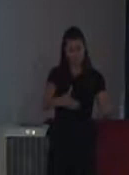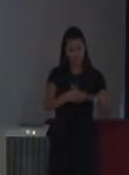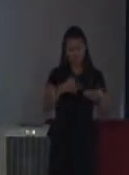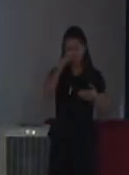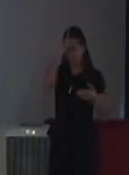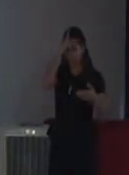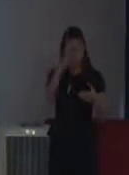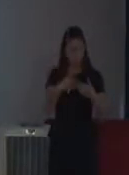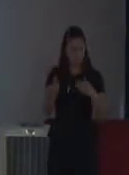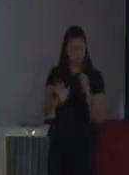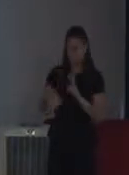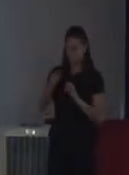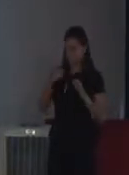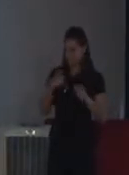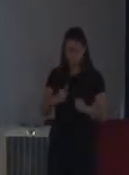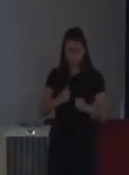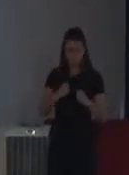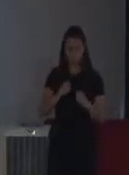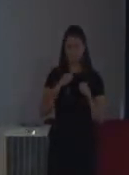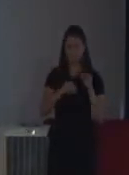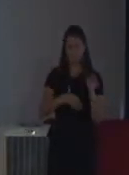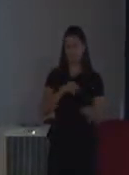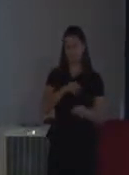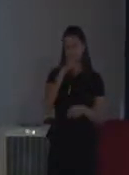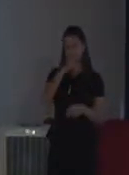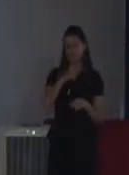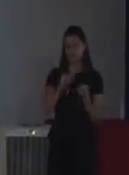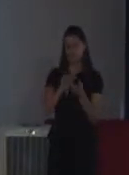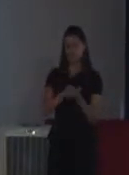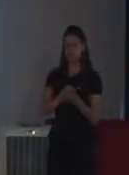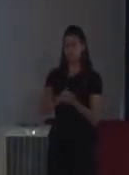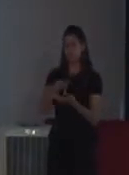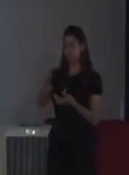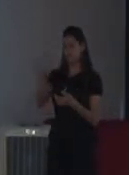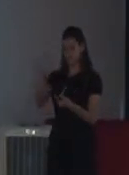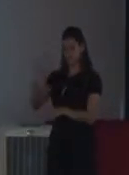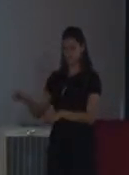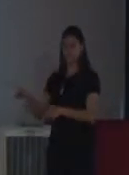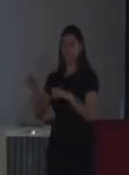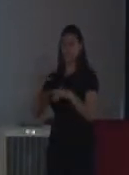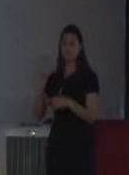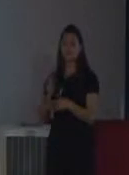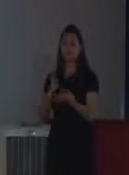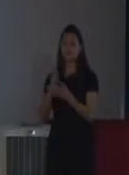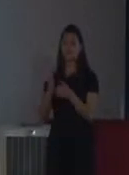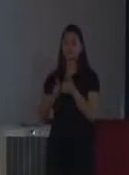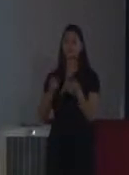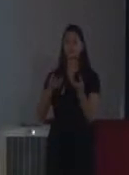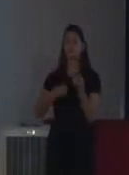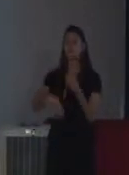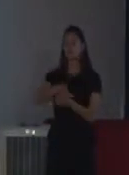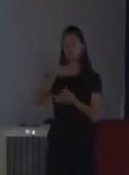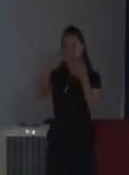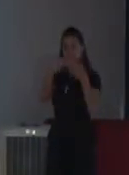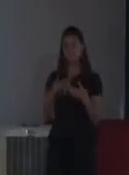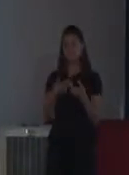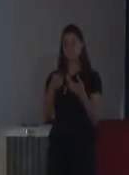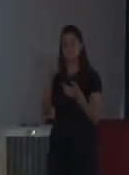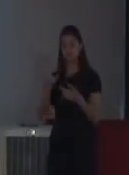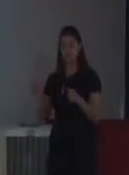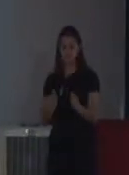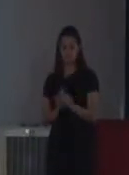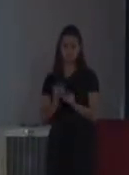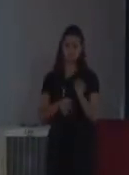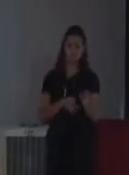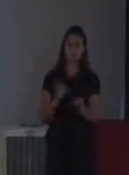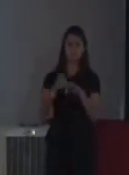la localidad de Kennedy. Y así, digamos, mucha gente. Y otra bibliografía fundamental que la población con discapacidad, los cuidadores, familias,